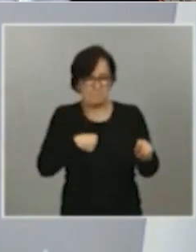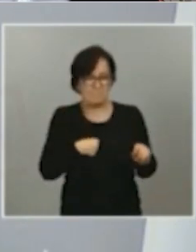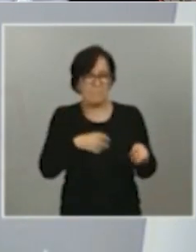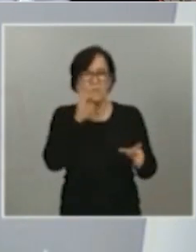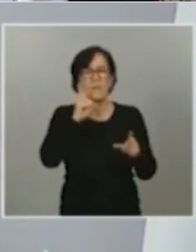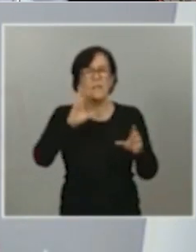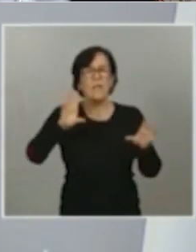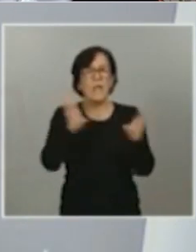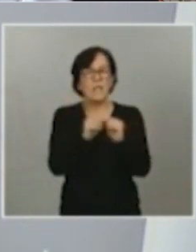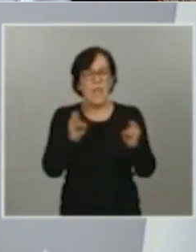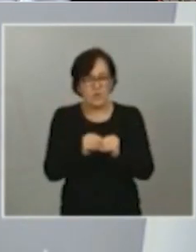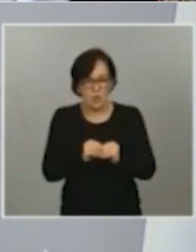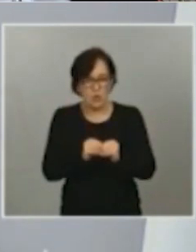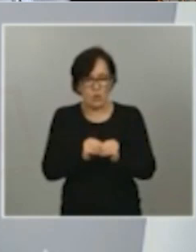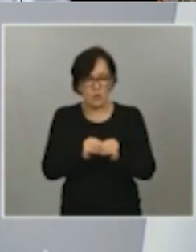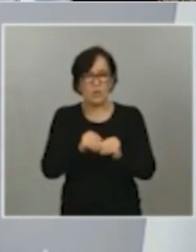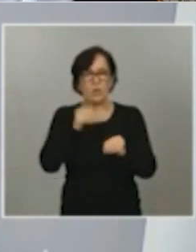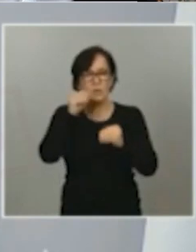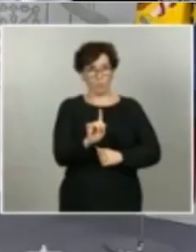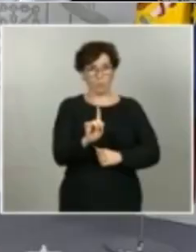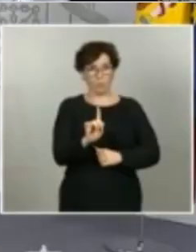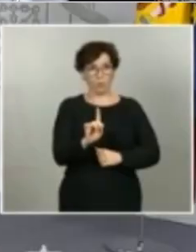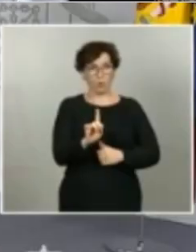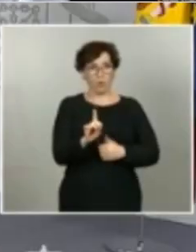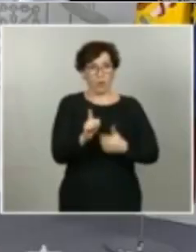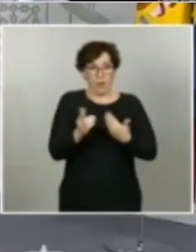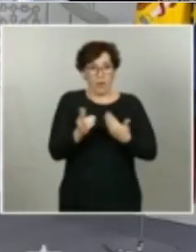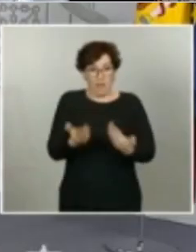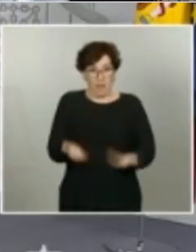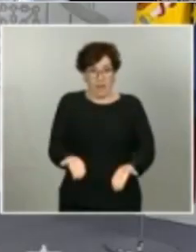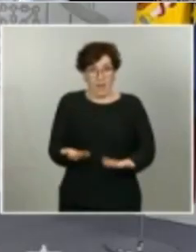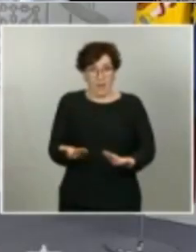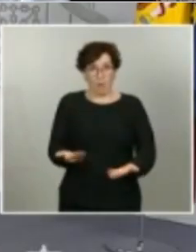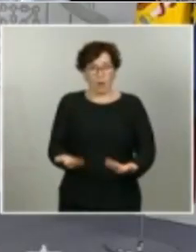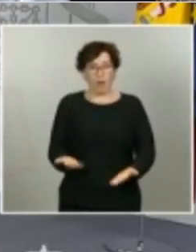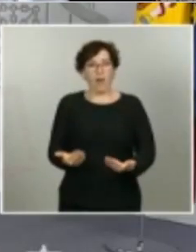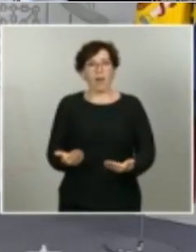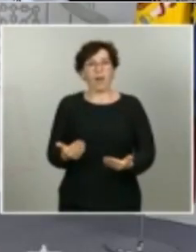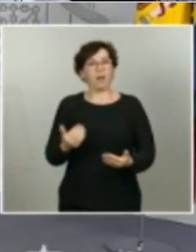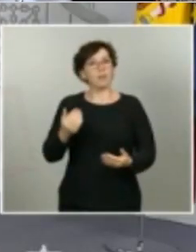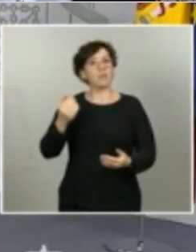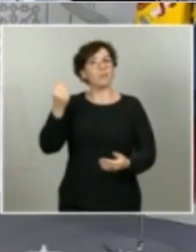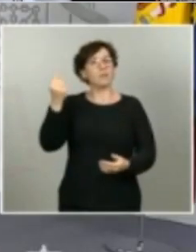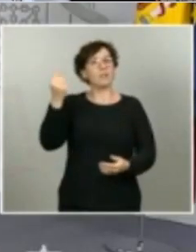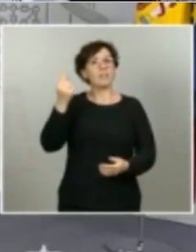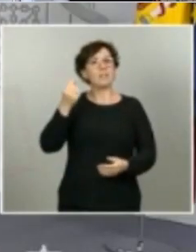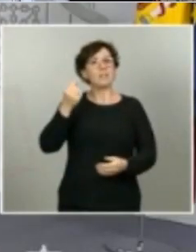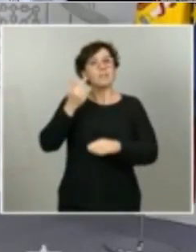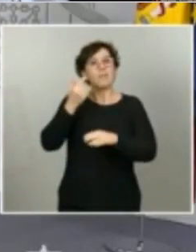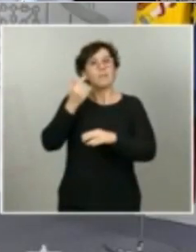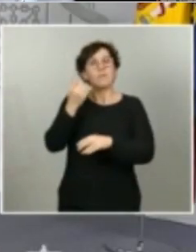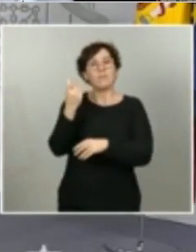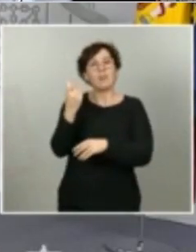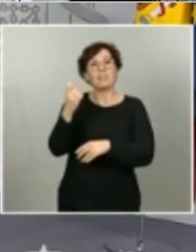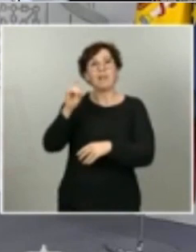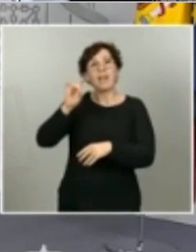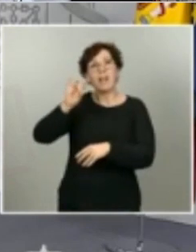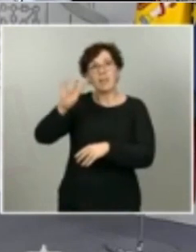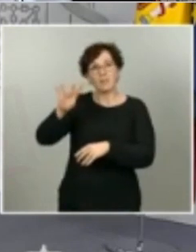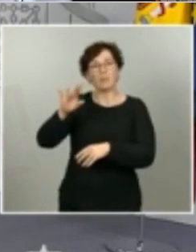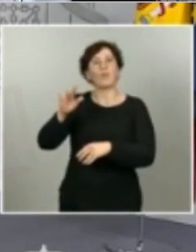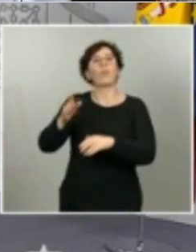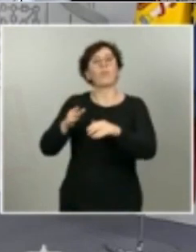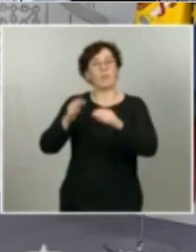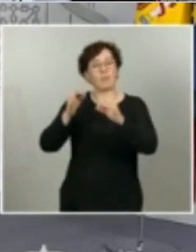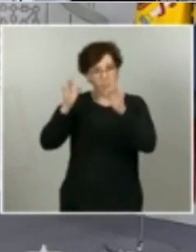nos pusieron en riesgo a todos los españoles porque ese fin de semana recordemos se celebraron partidos de fútbol encuentros el partido